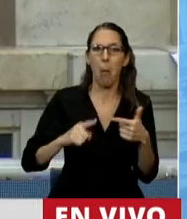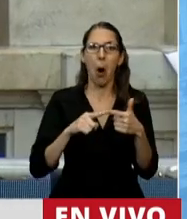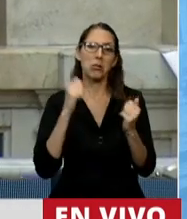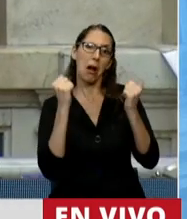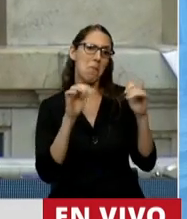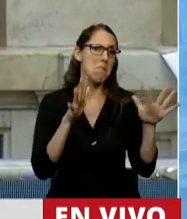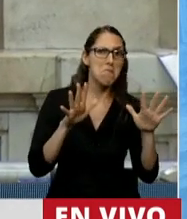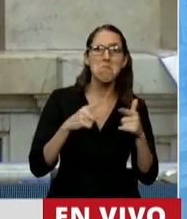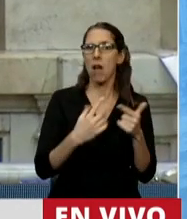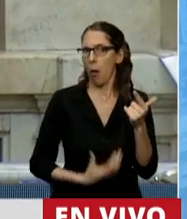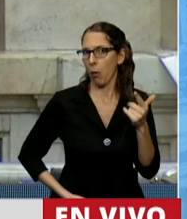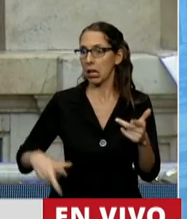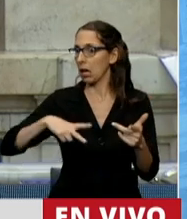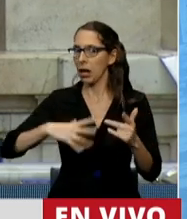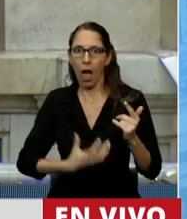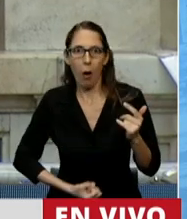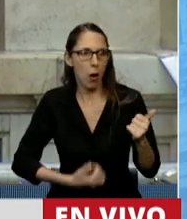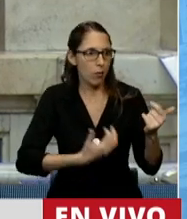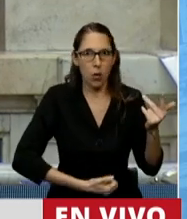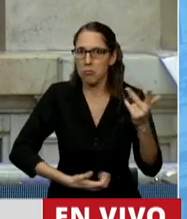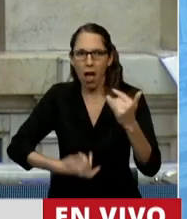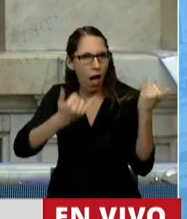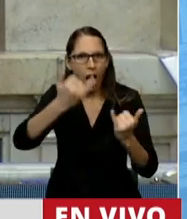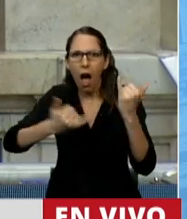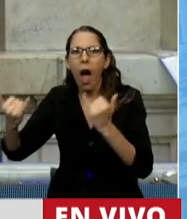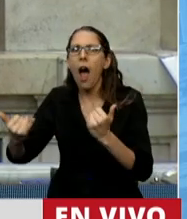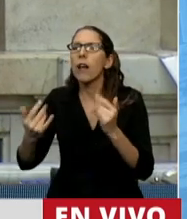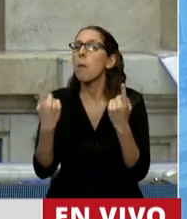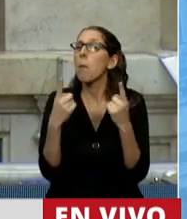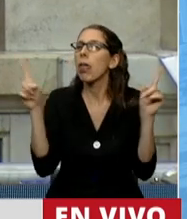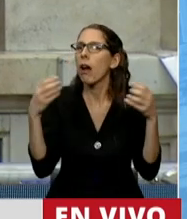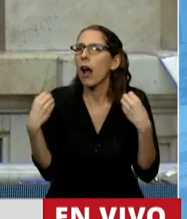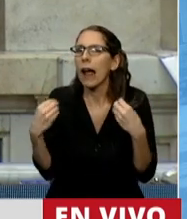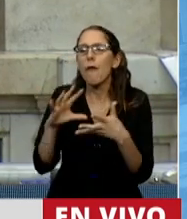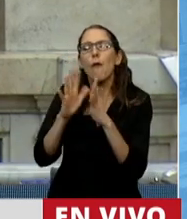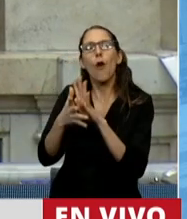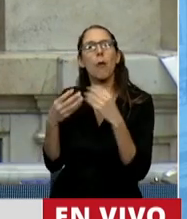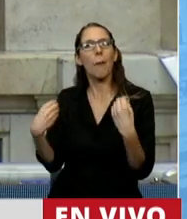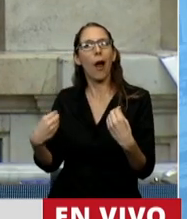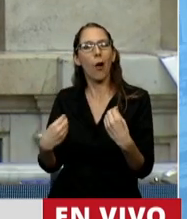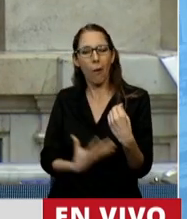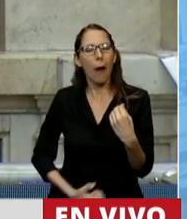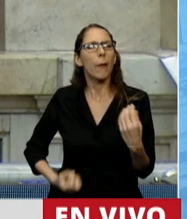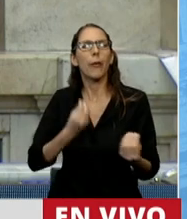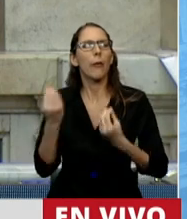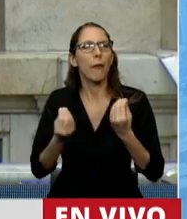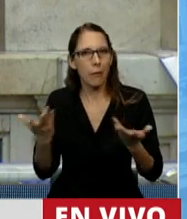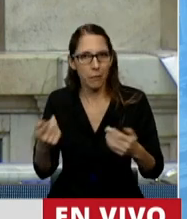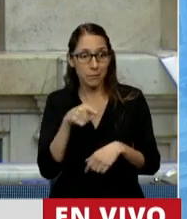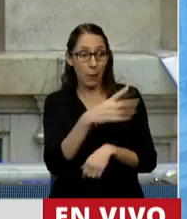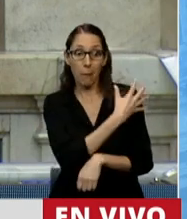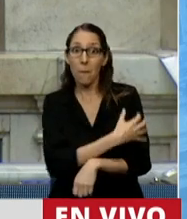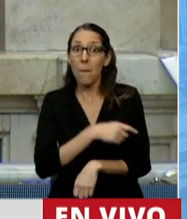abortan las mujeres ricas. Lo que cambia son las condiciones en que se realiza una práctica. Las